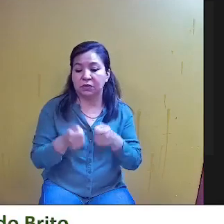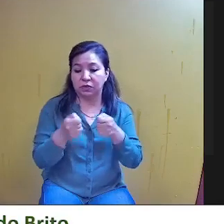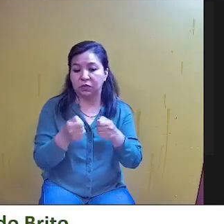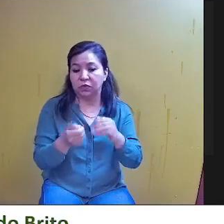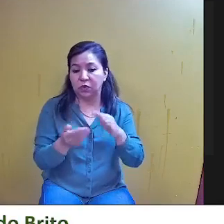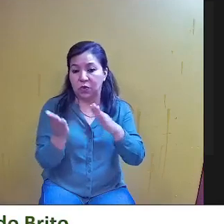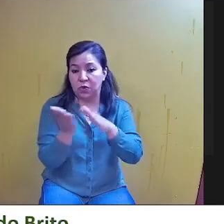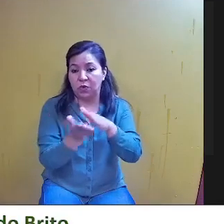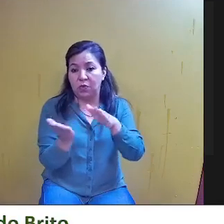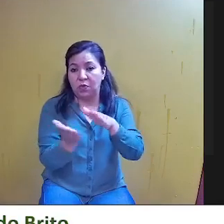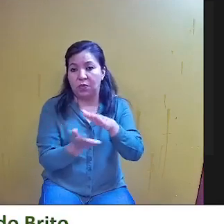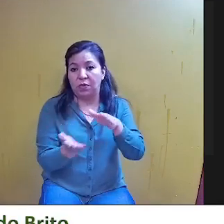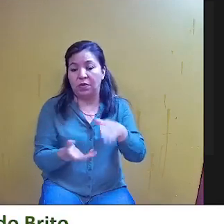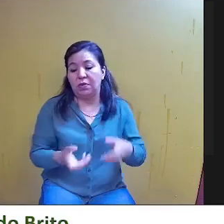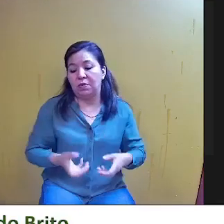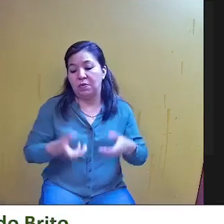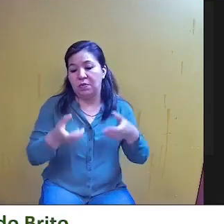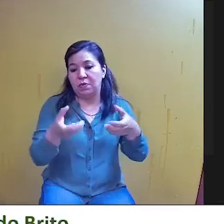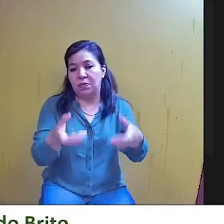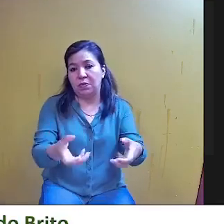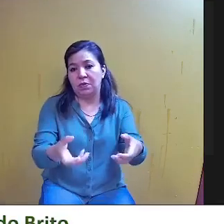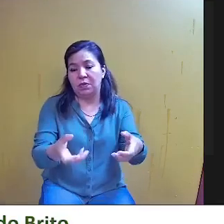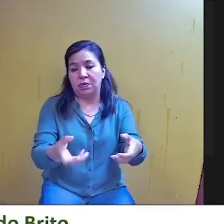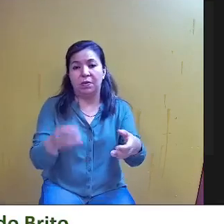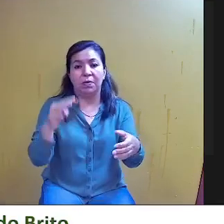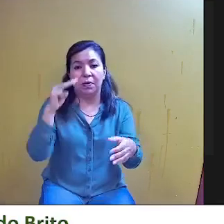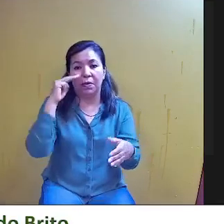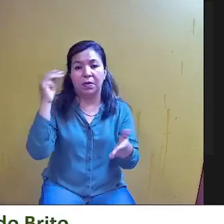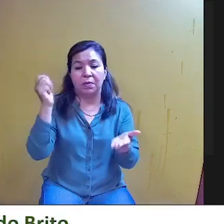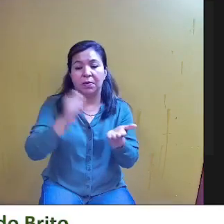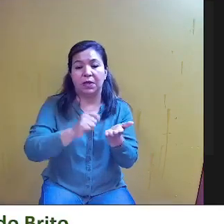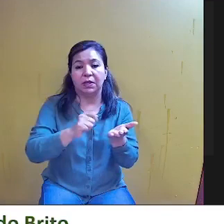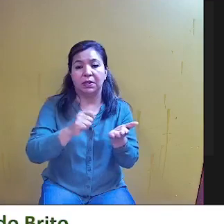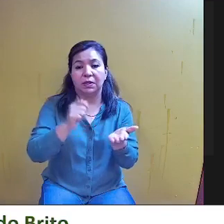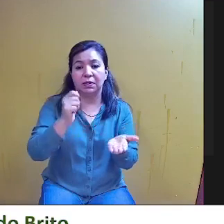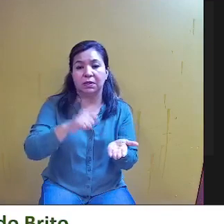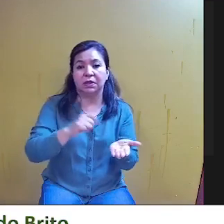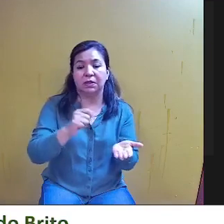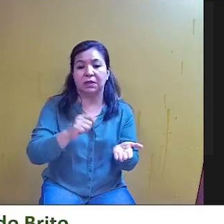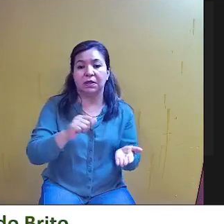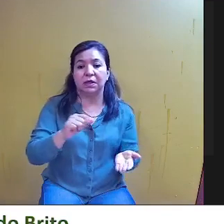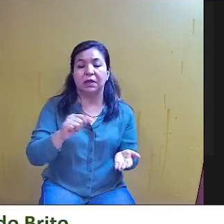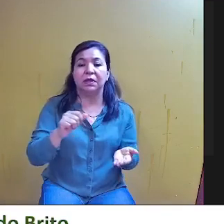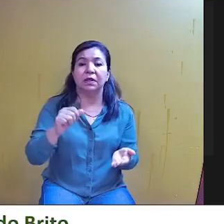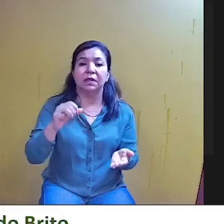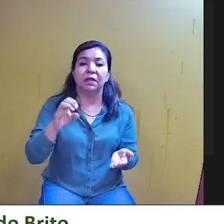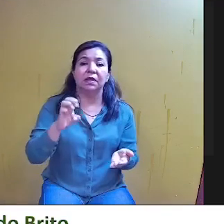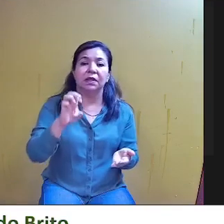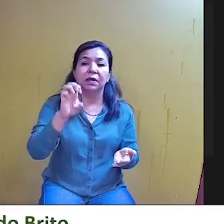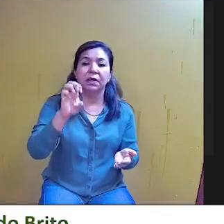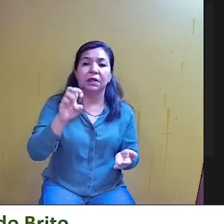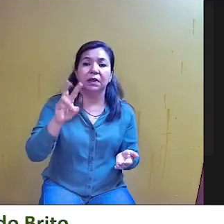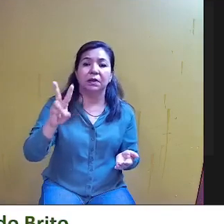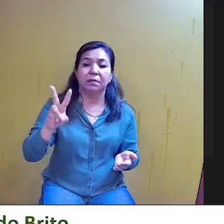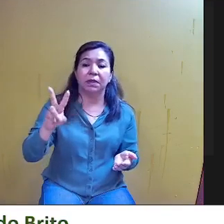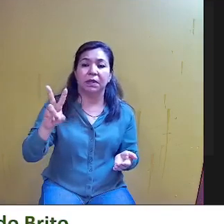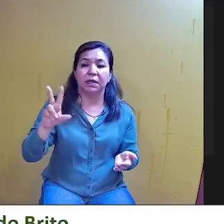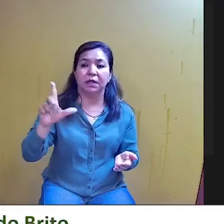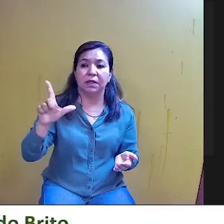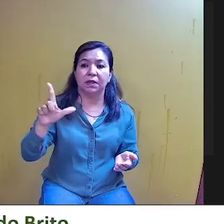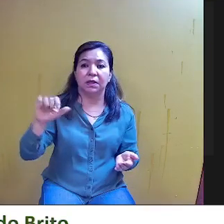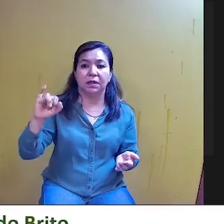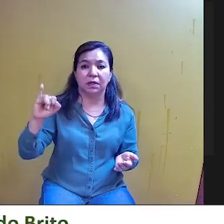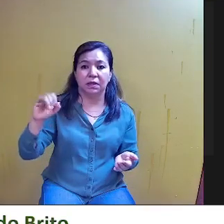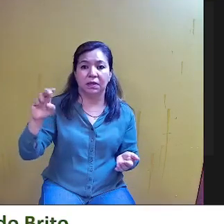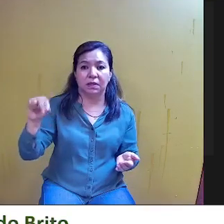ponencia de la magistrada Evelyn Rodríguez Chinol, y por tanto, en funciones de